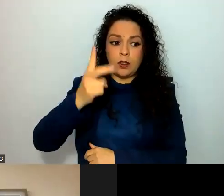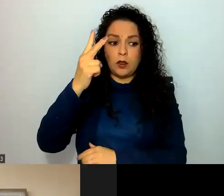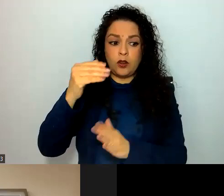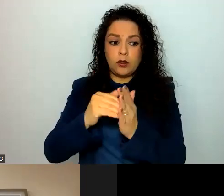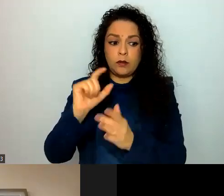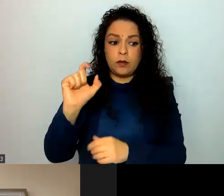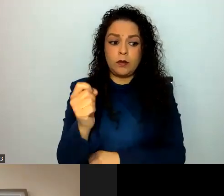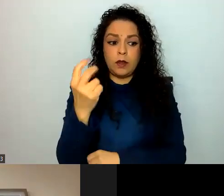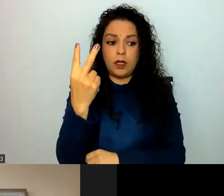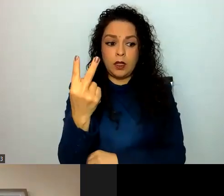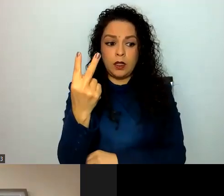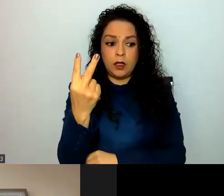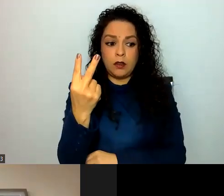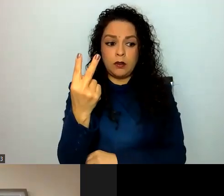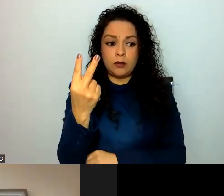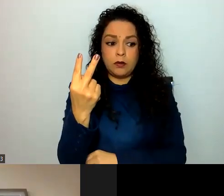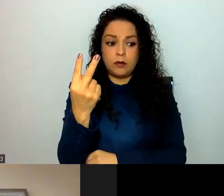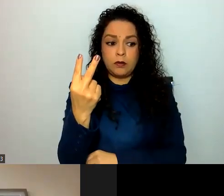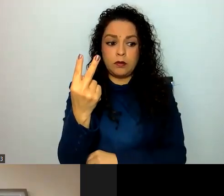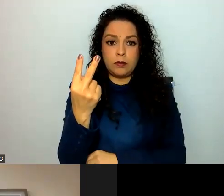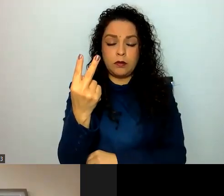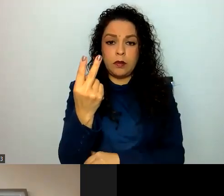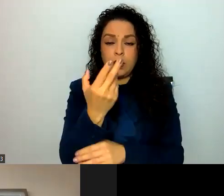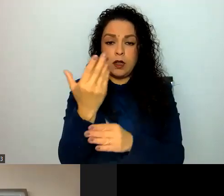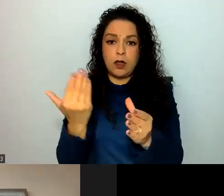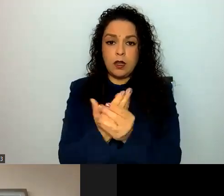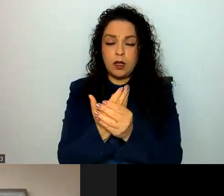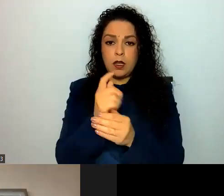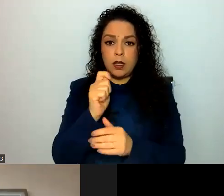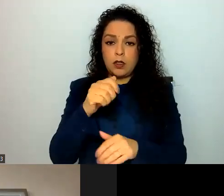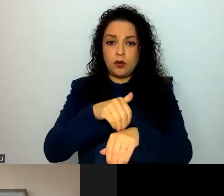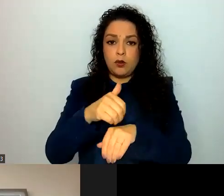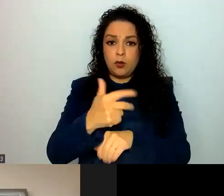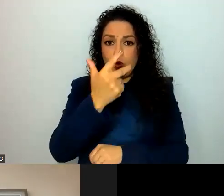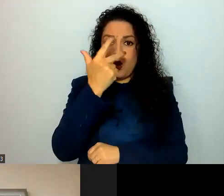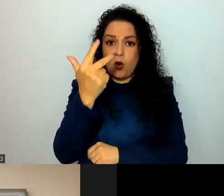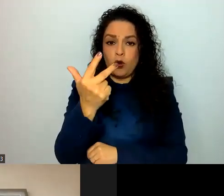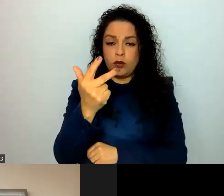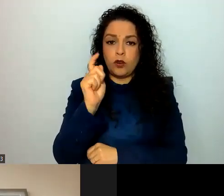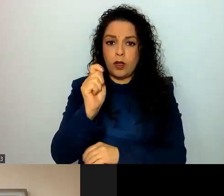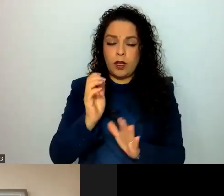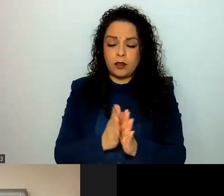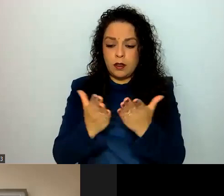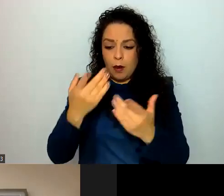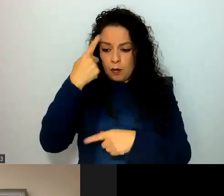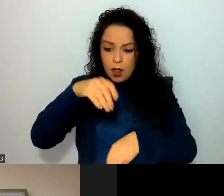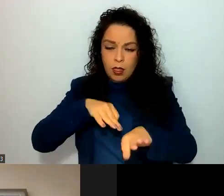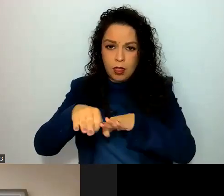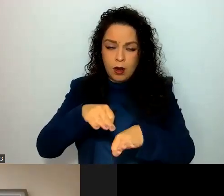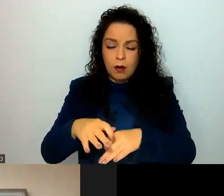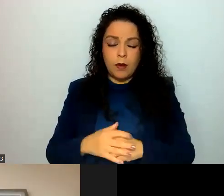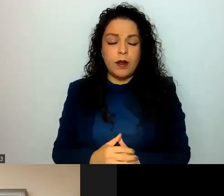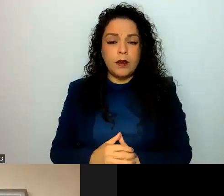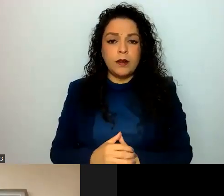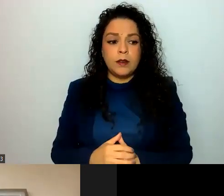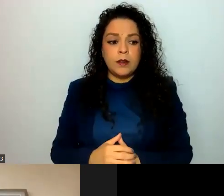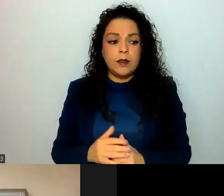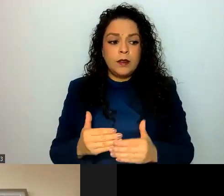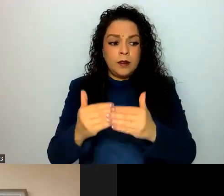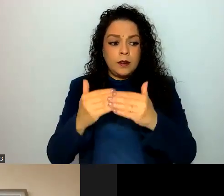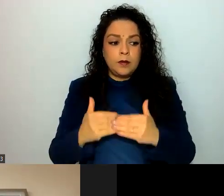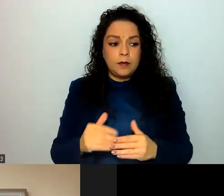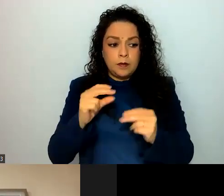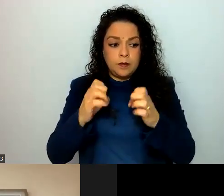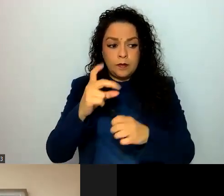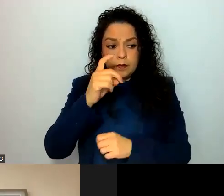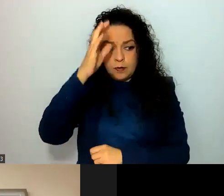RR.IP.1577/2022, el cual corresponde al anexo 8 de la carpeta de trabajo. Con el propósito de dar cumplimiento a la resolución dictada dentro del recurso de inconformidad